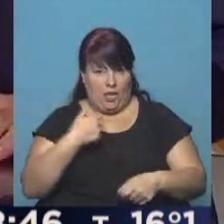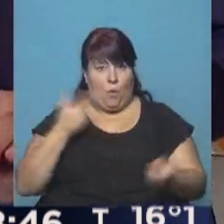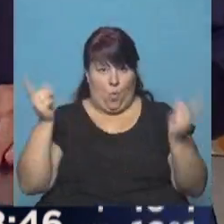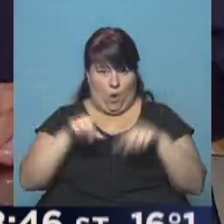estamos